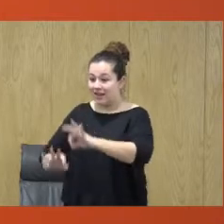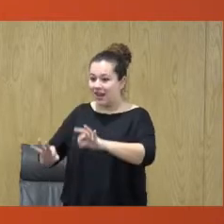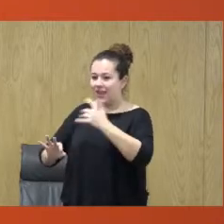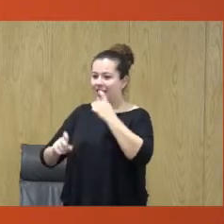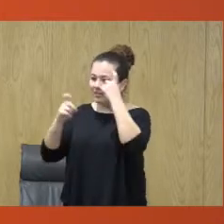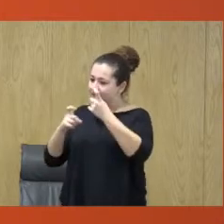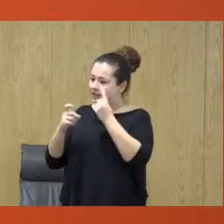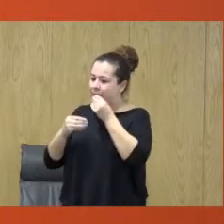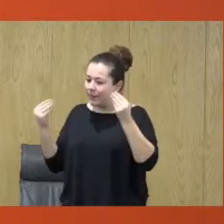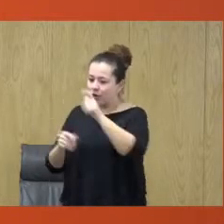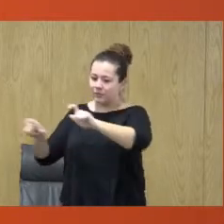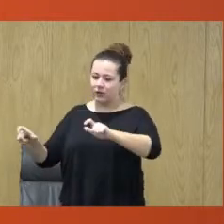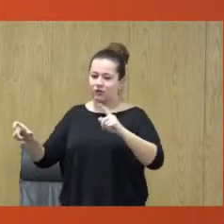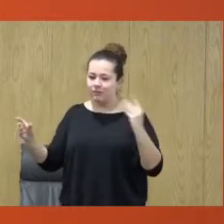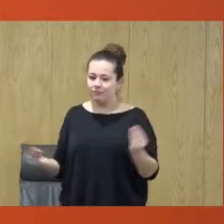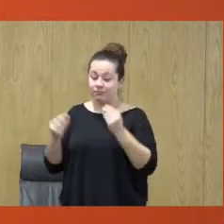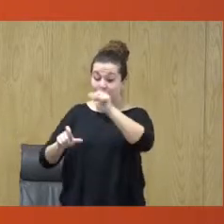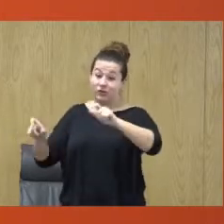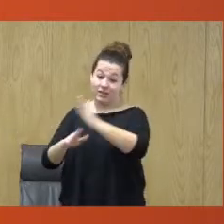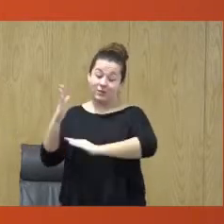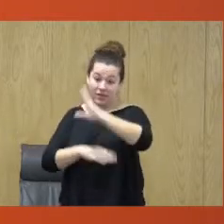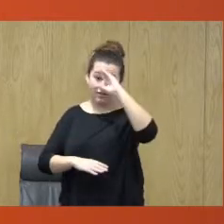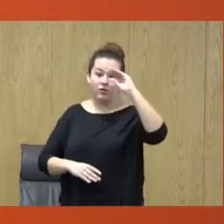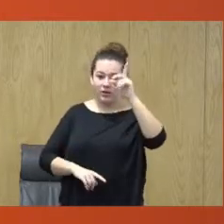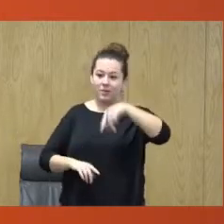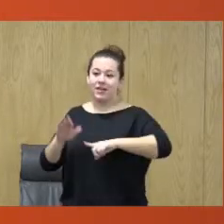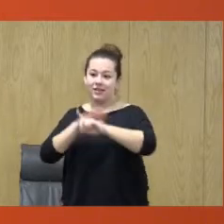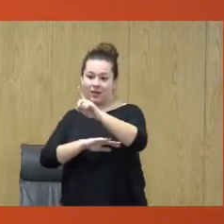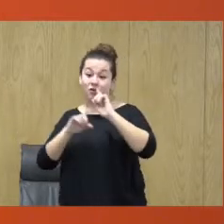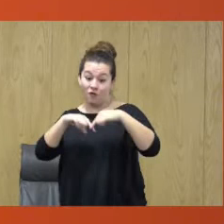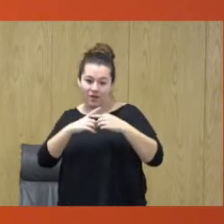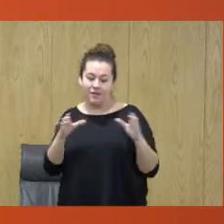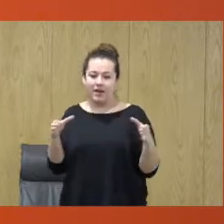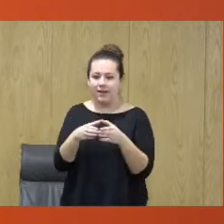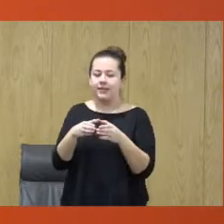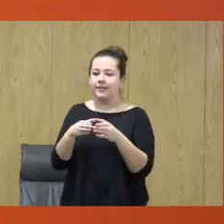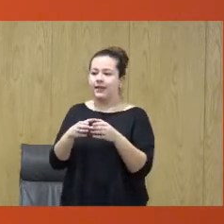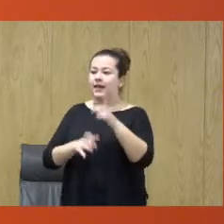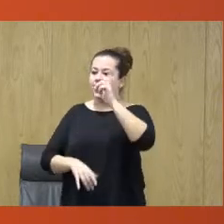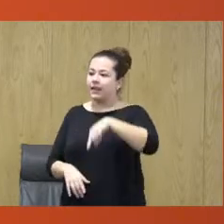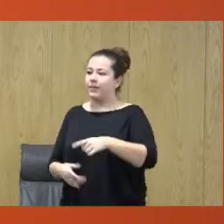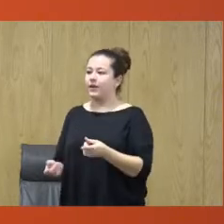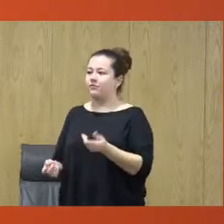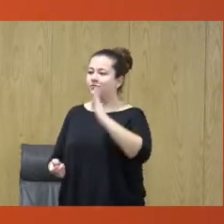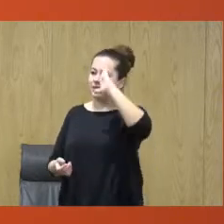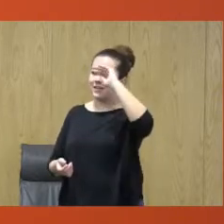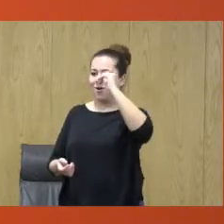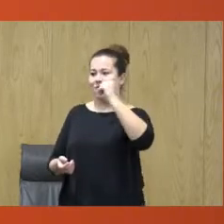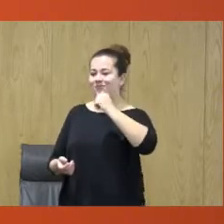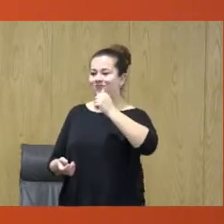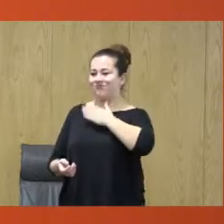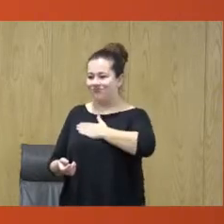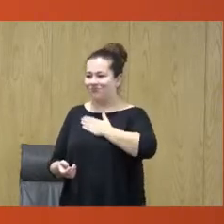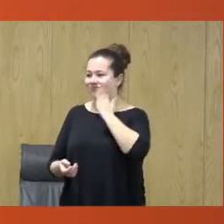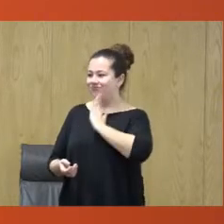de vida y ciudadanía de las personas con discapacidad intelectual y el desarrollo de sus familias. Y también un saludo muy cordial, a pesar